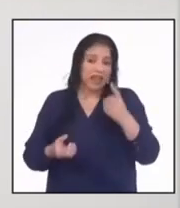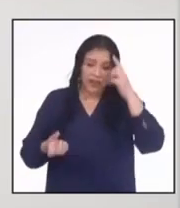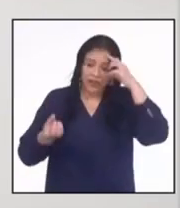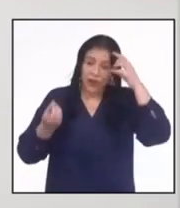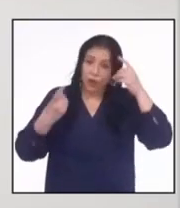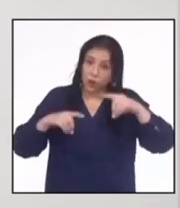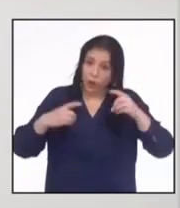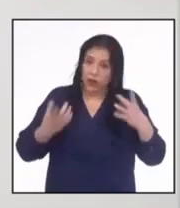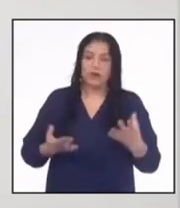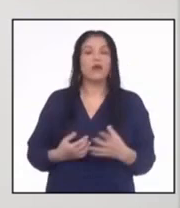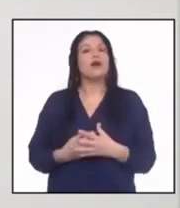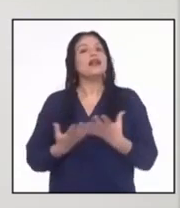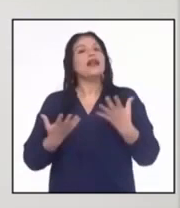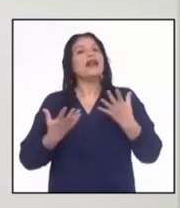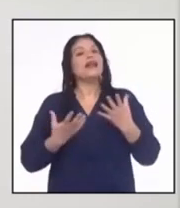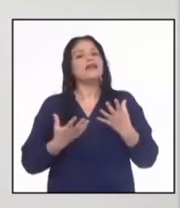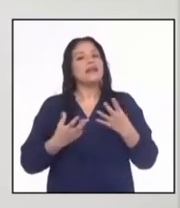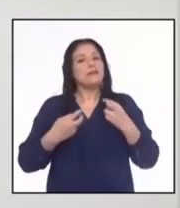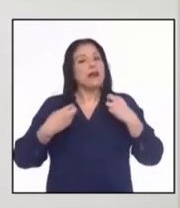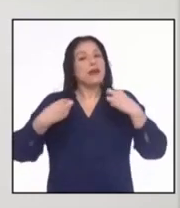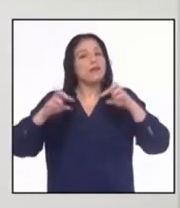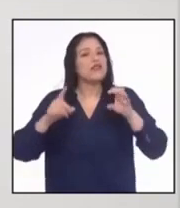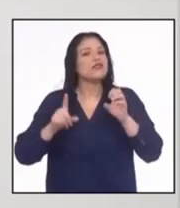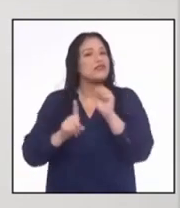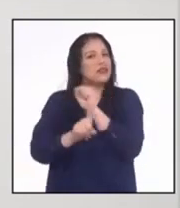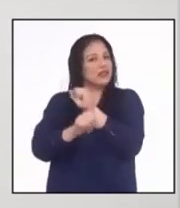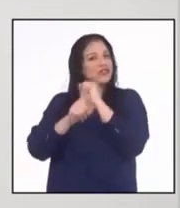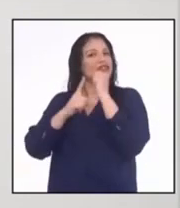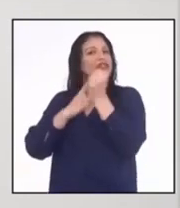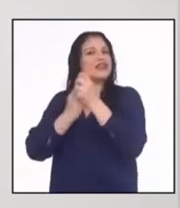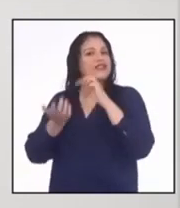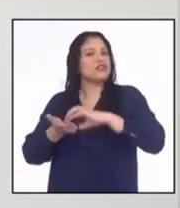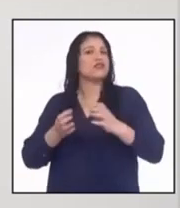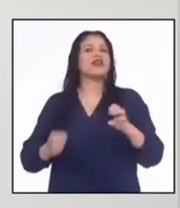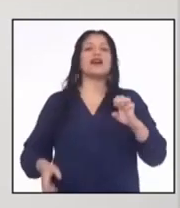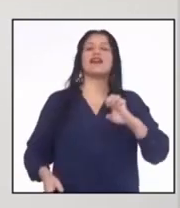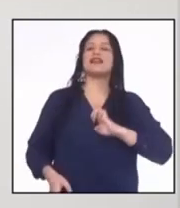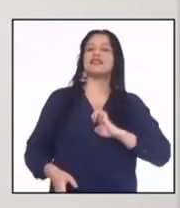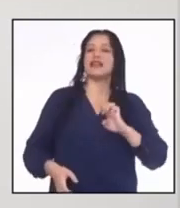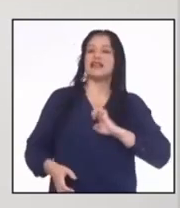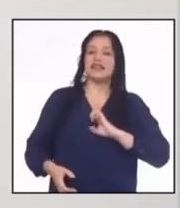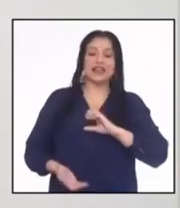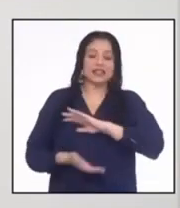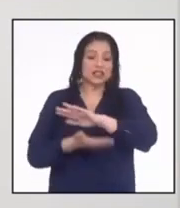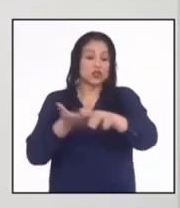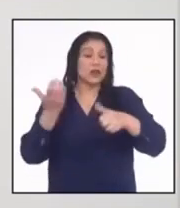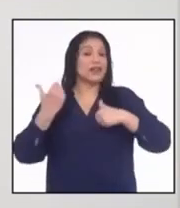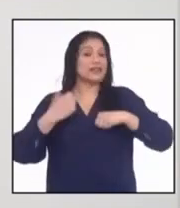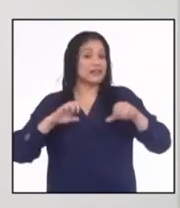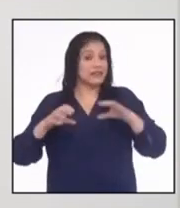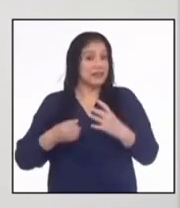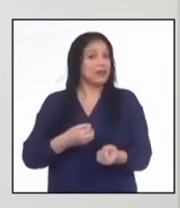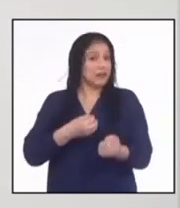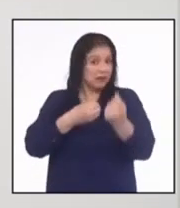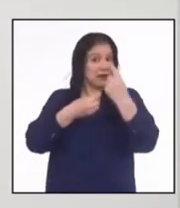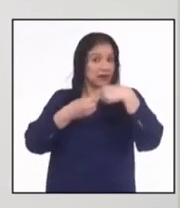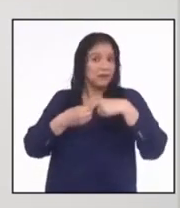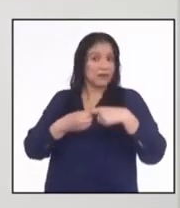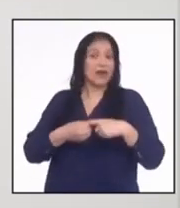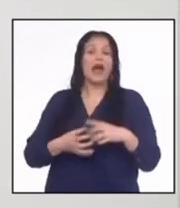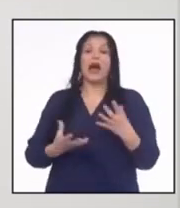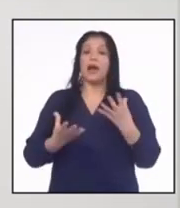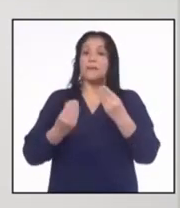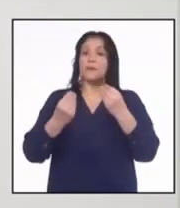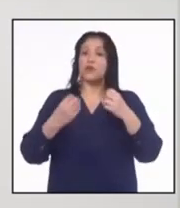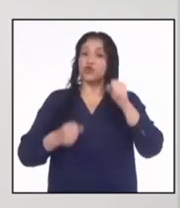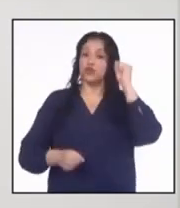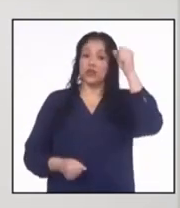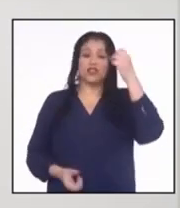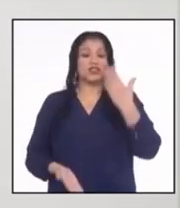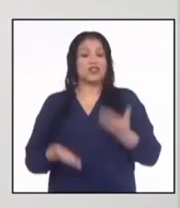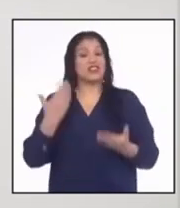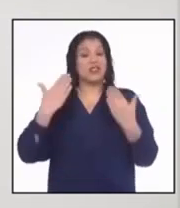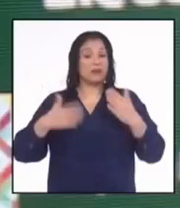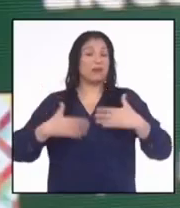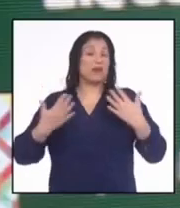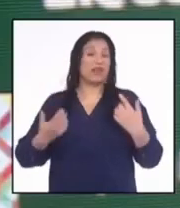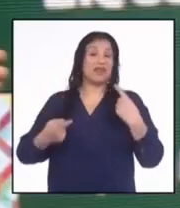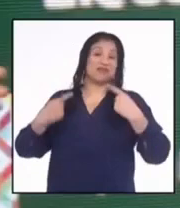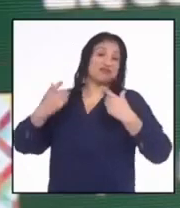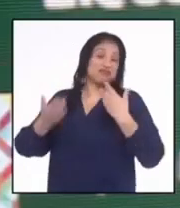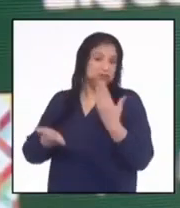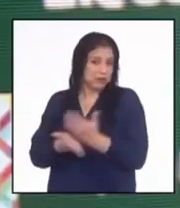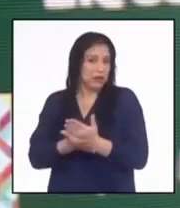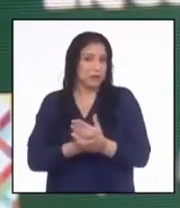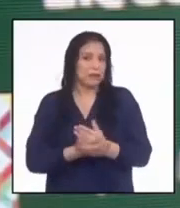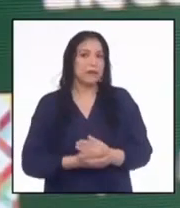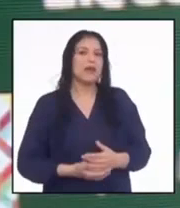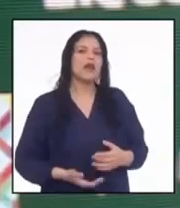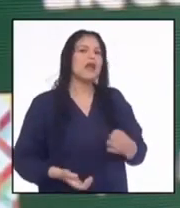de licencia social reconoce las implicancias éticas de las actividades implicadas. Hay varios derechos que pueden entrar en conflicto.